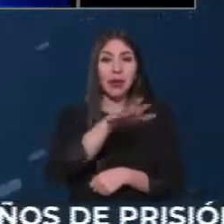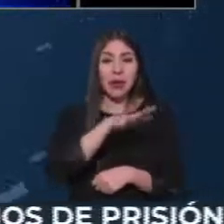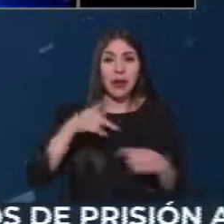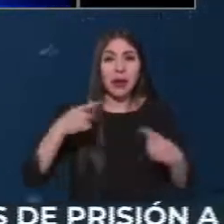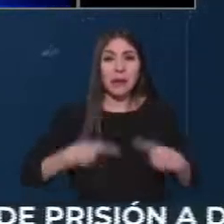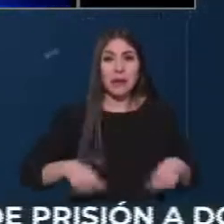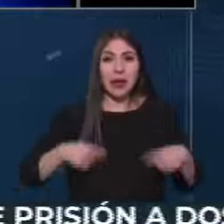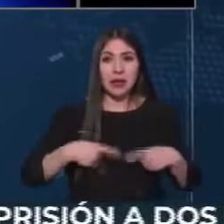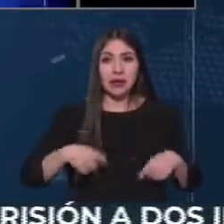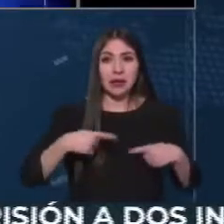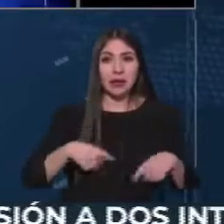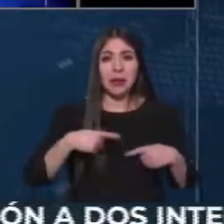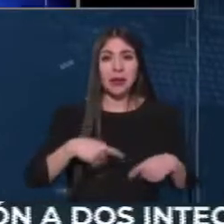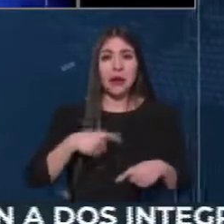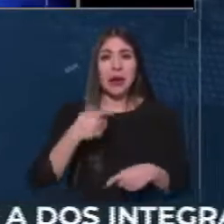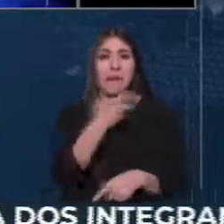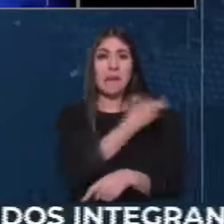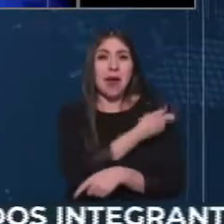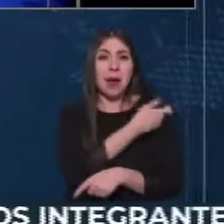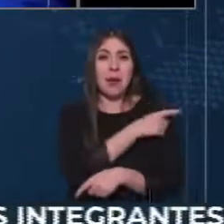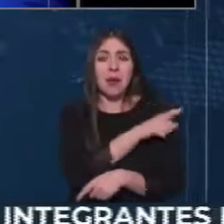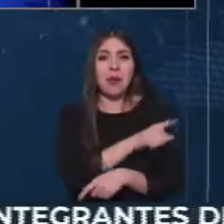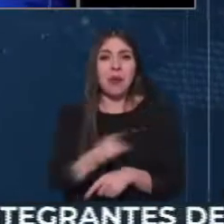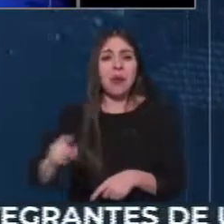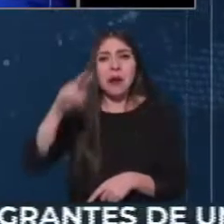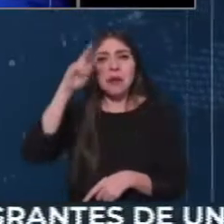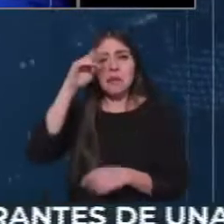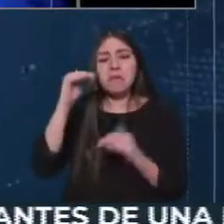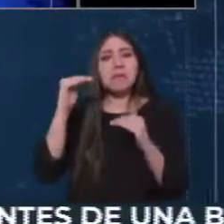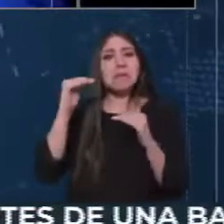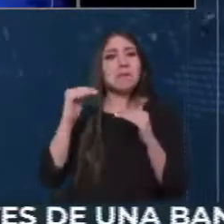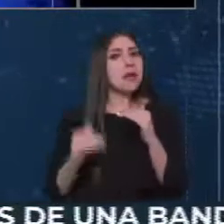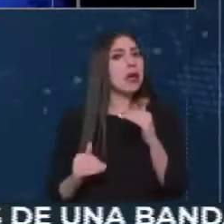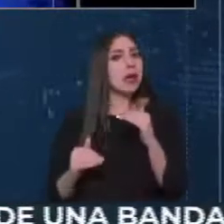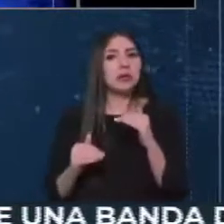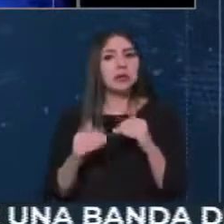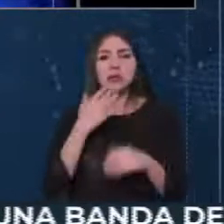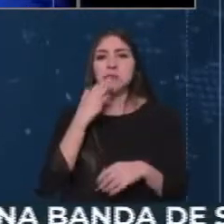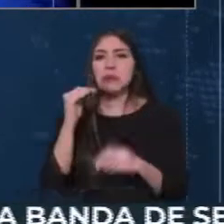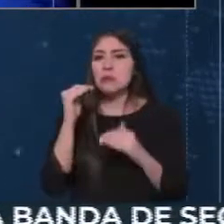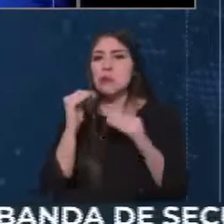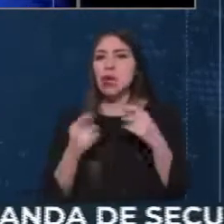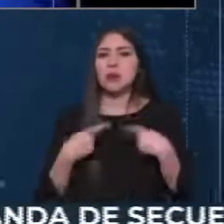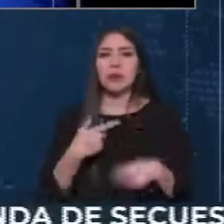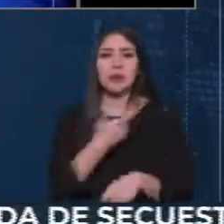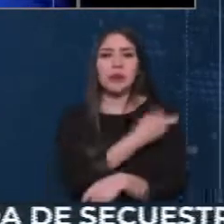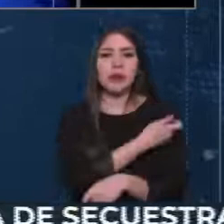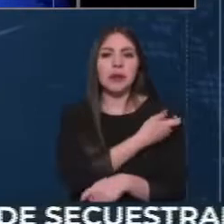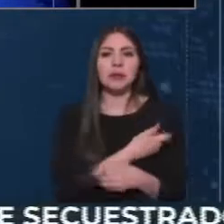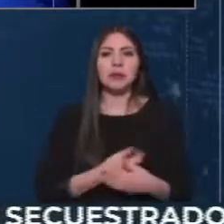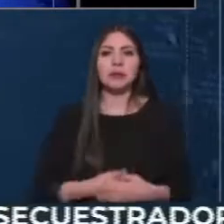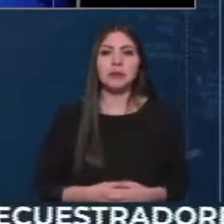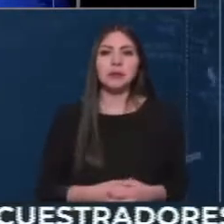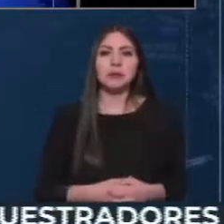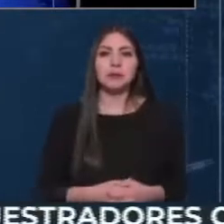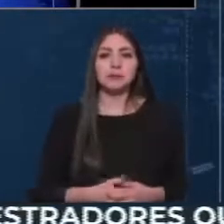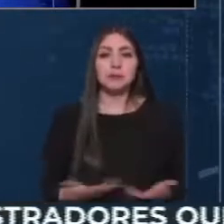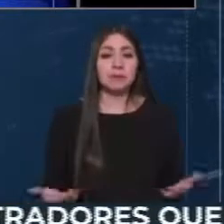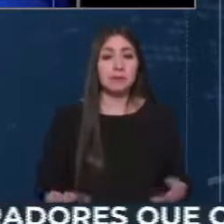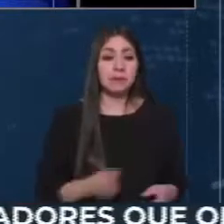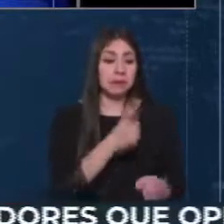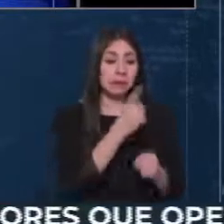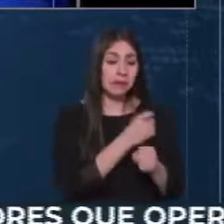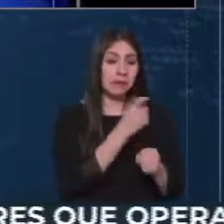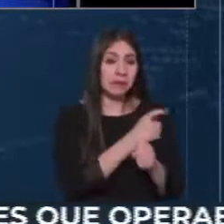vacunado es mínimo. Bueno, una primera lección tiene que ver con cómo enfrentó en un